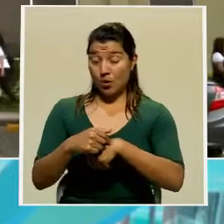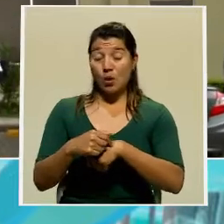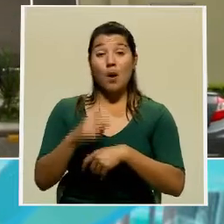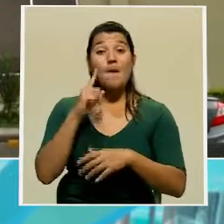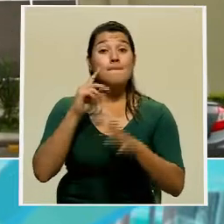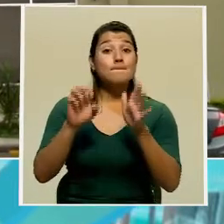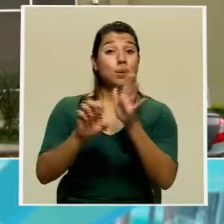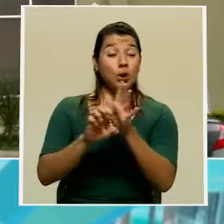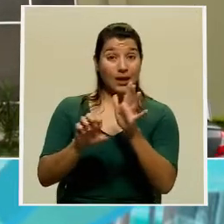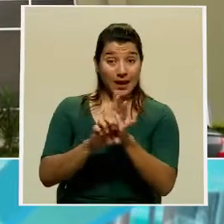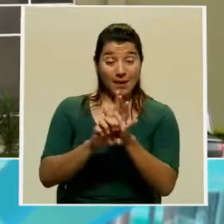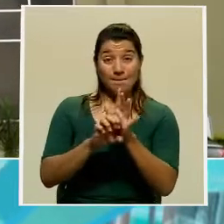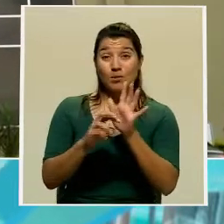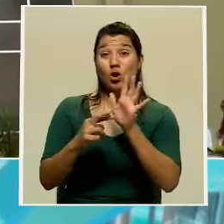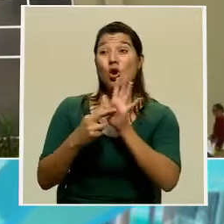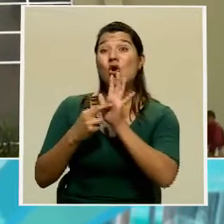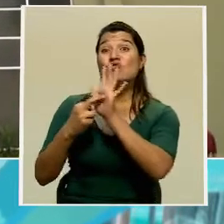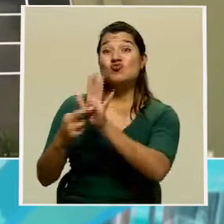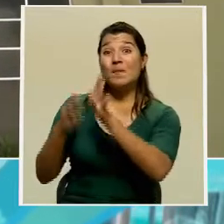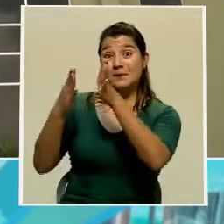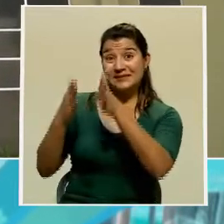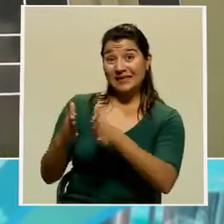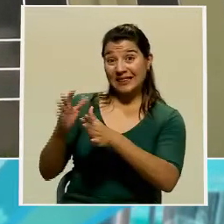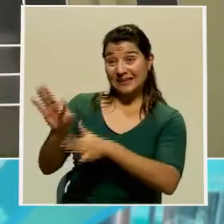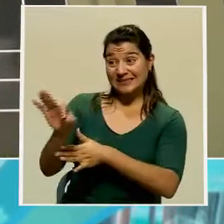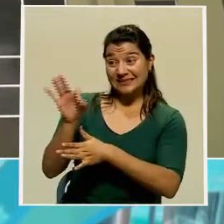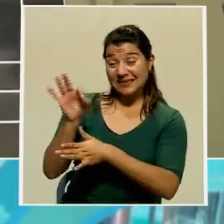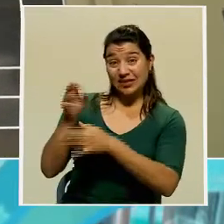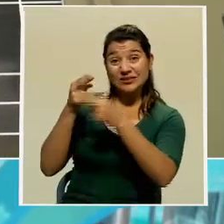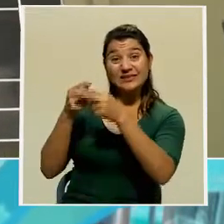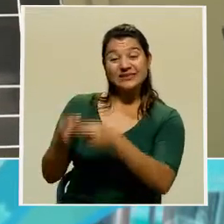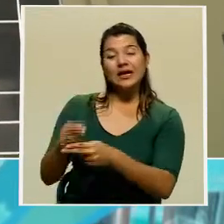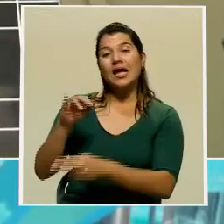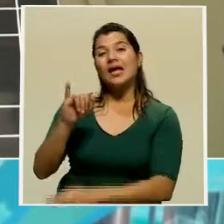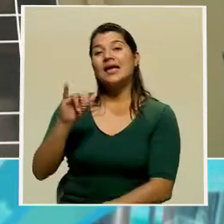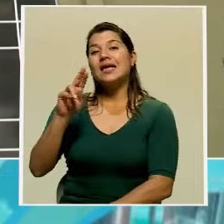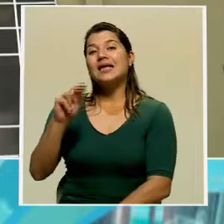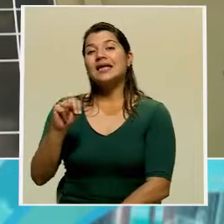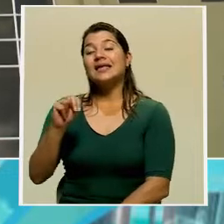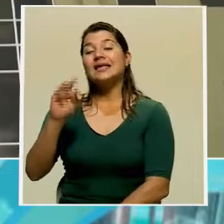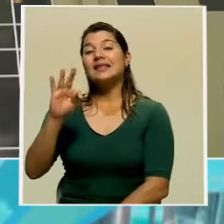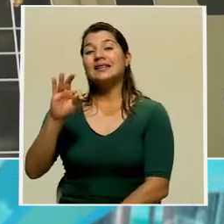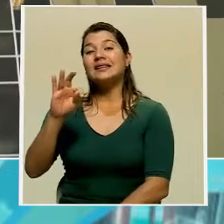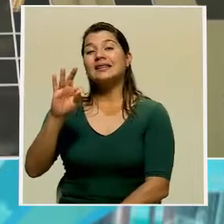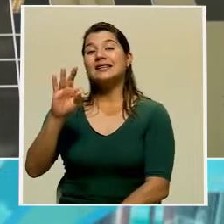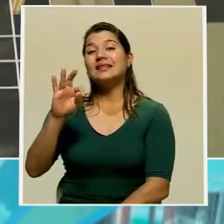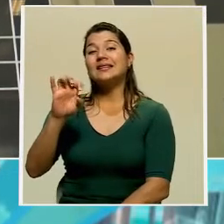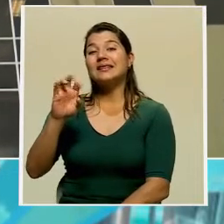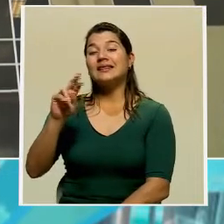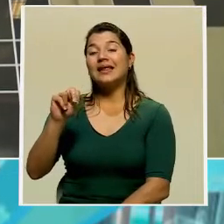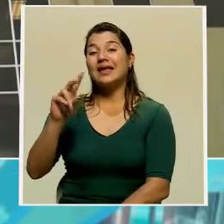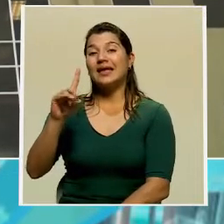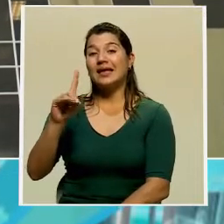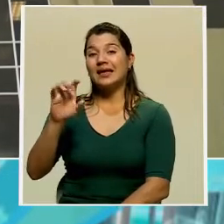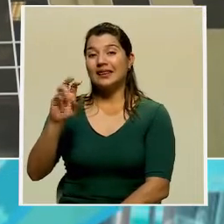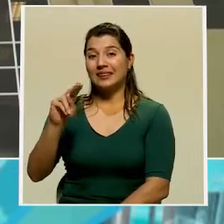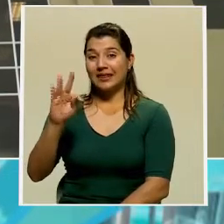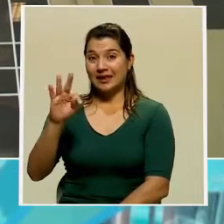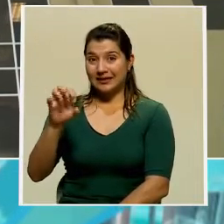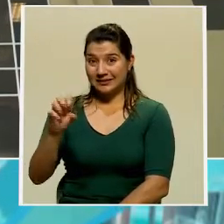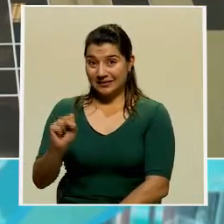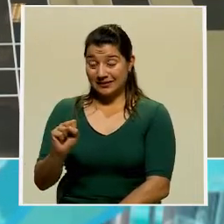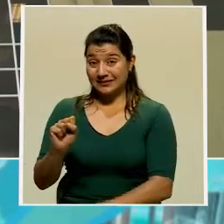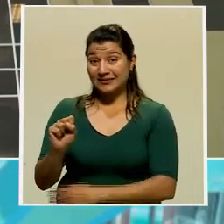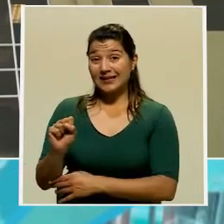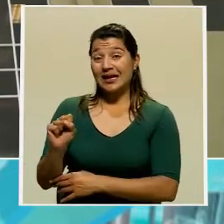los intendentes que fueron elegidos este fin de año, los puestos estaban ocupados por